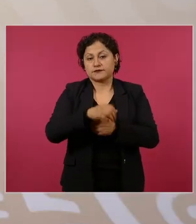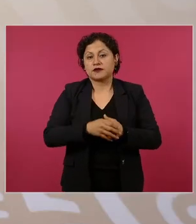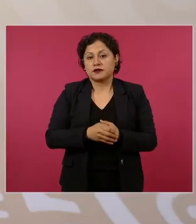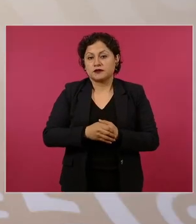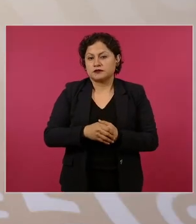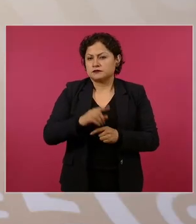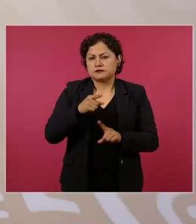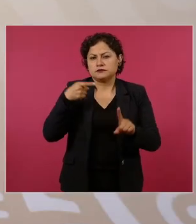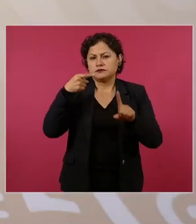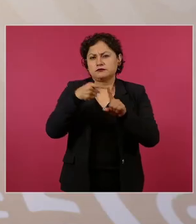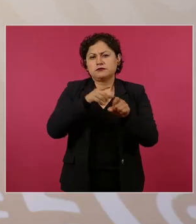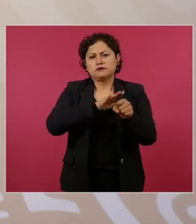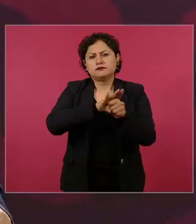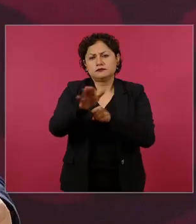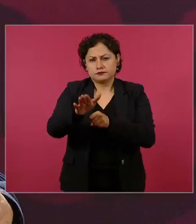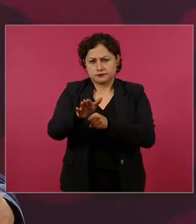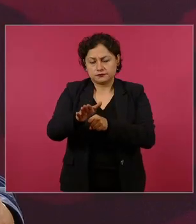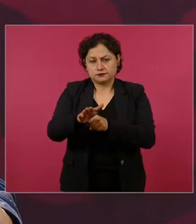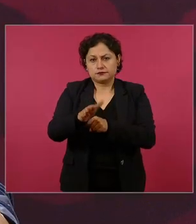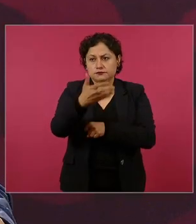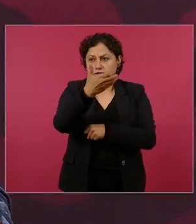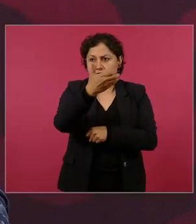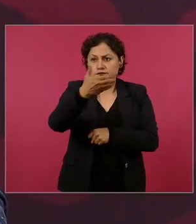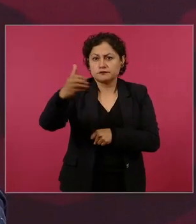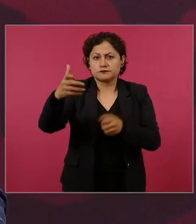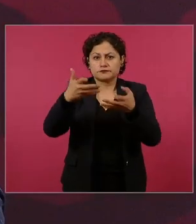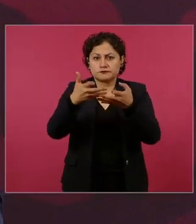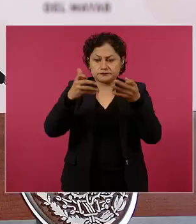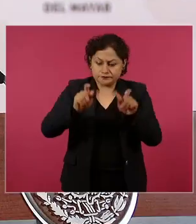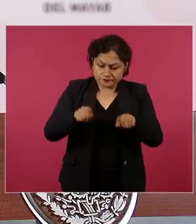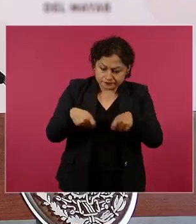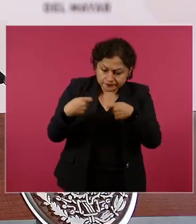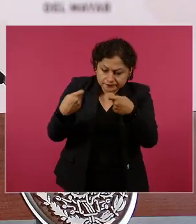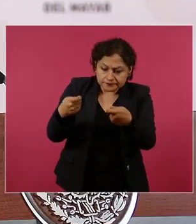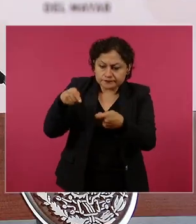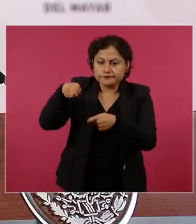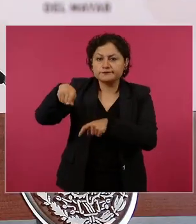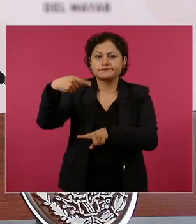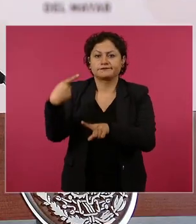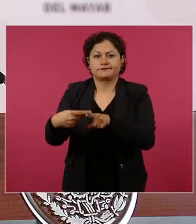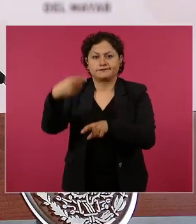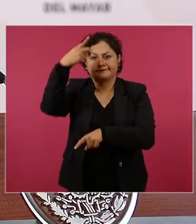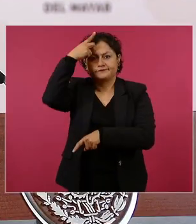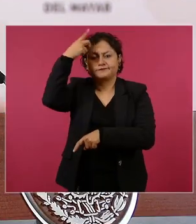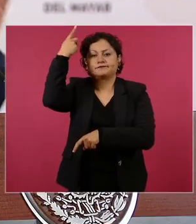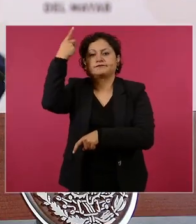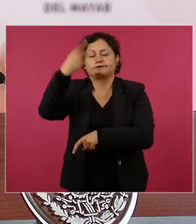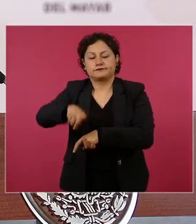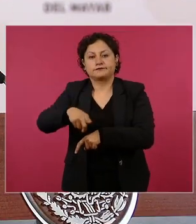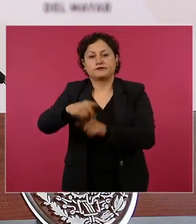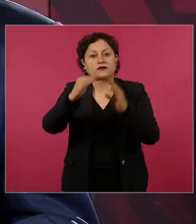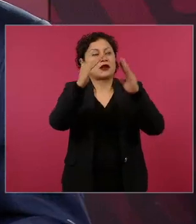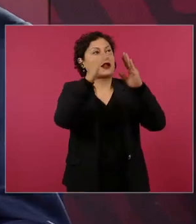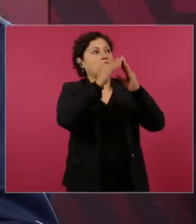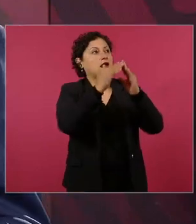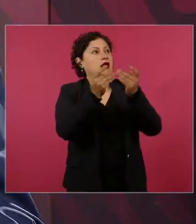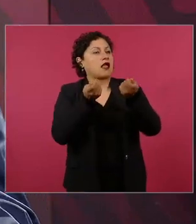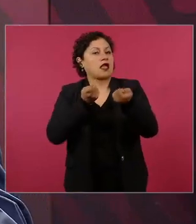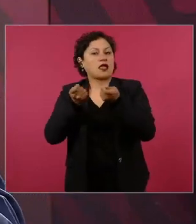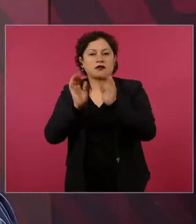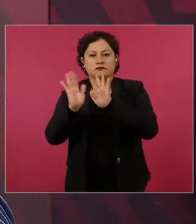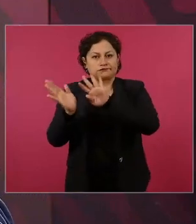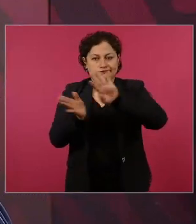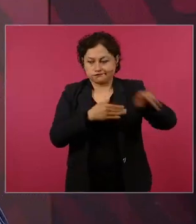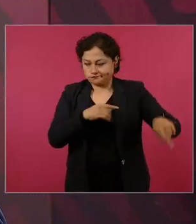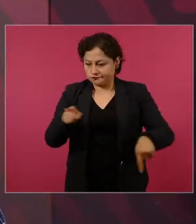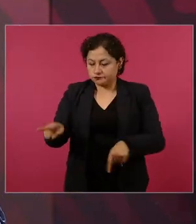devolver la tierra a los campesinos, restituirle las tierras a los campesinos. Eso se hace en Veracruz. Y en Veracruz